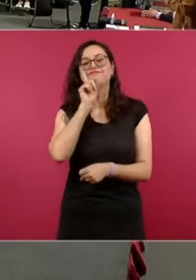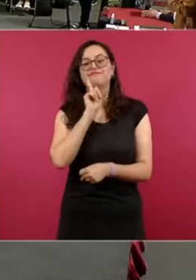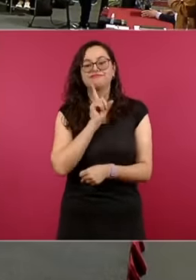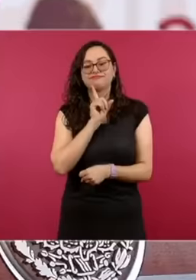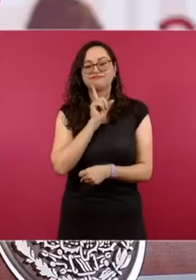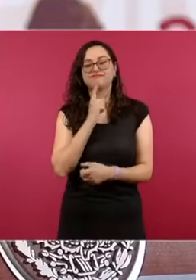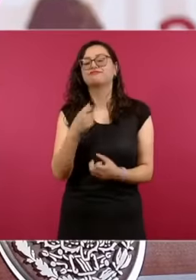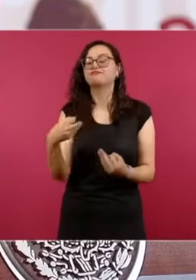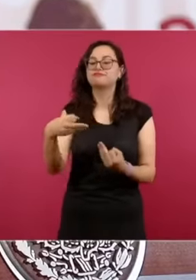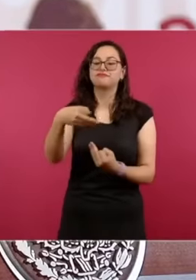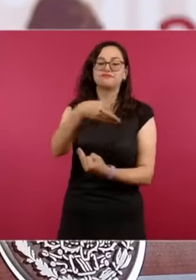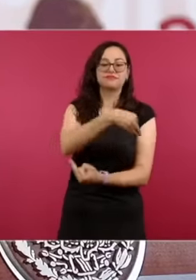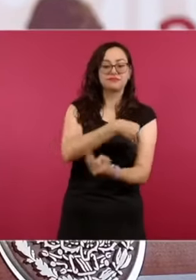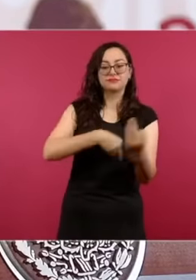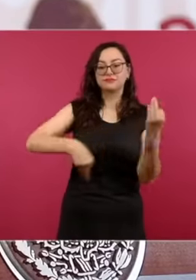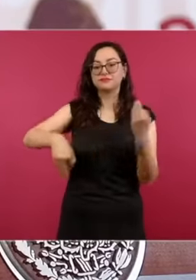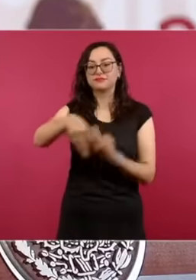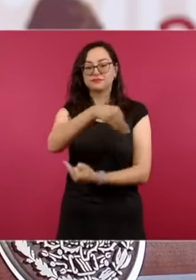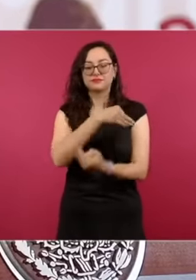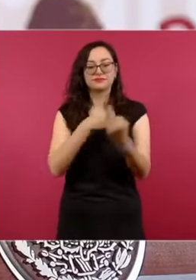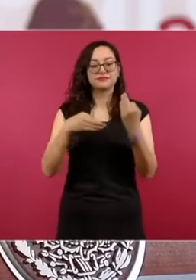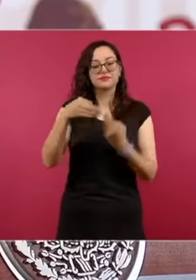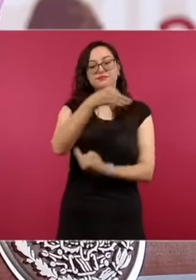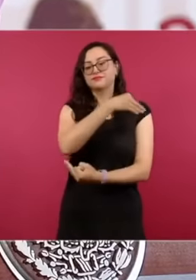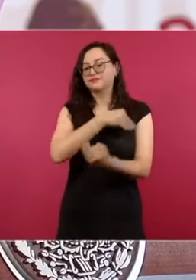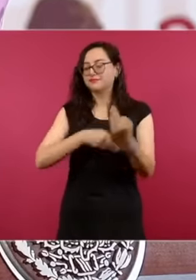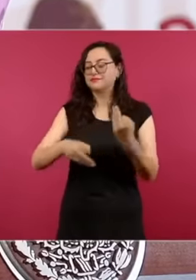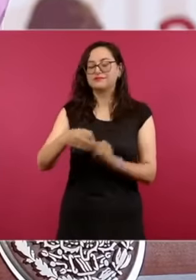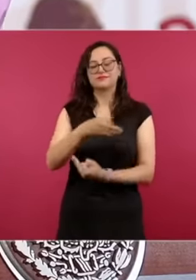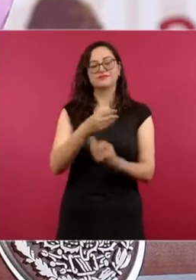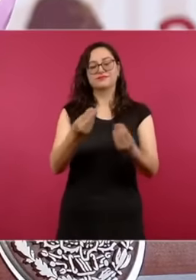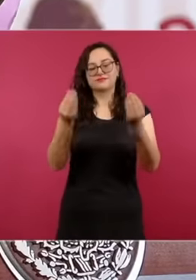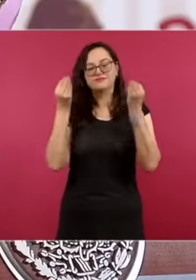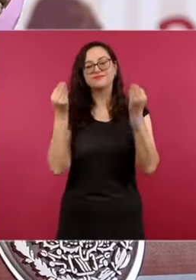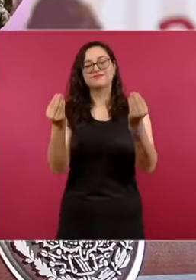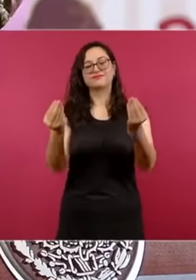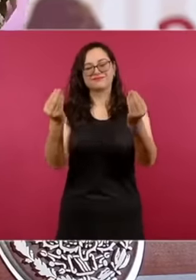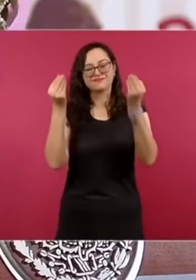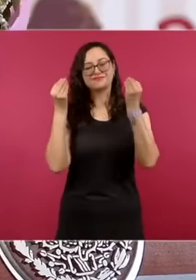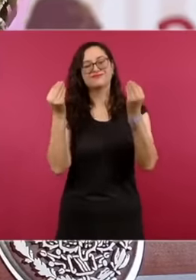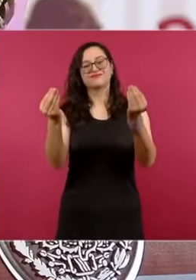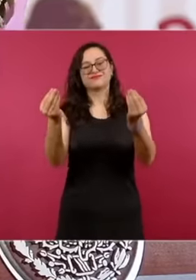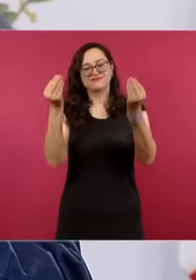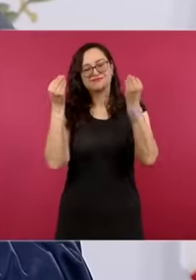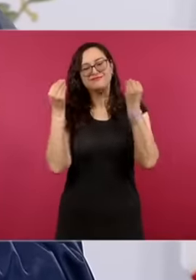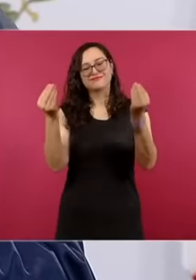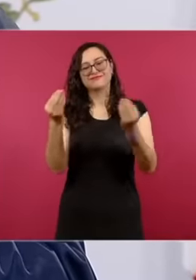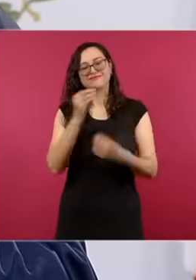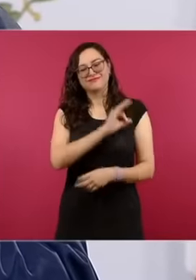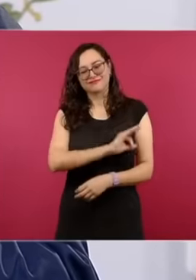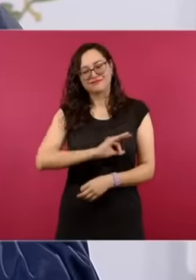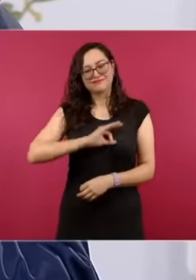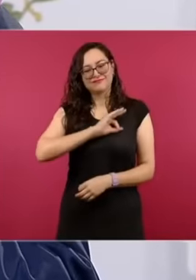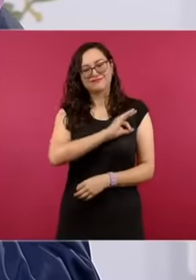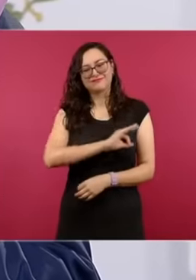a todas, muchas, muchas, muchas felicidades.